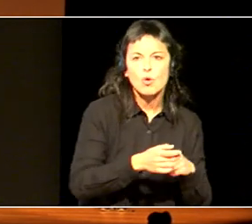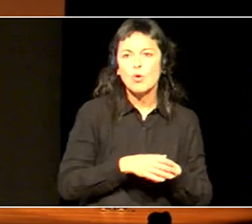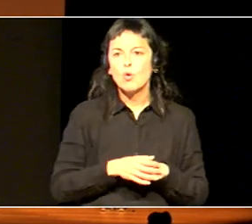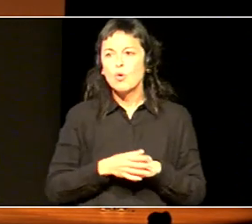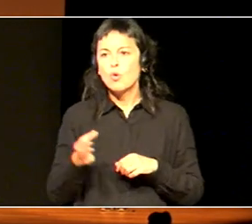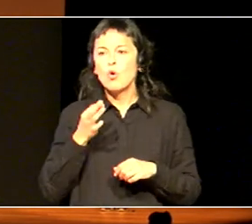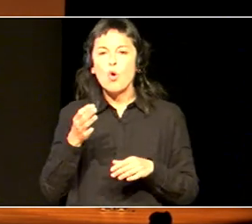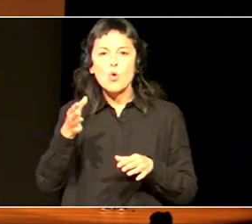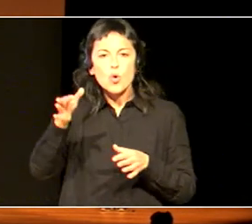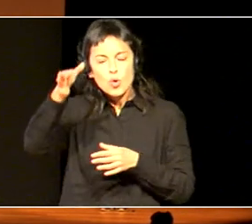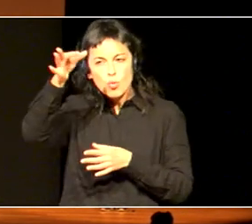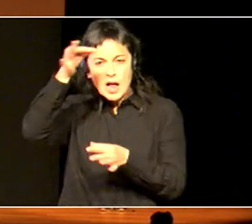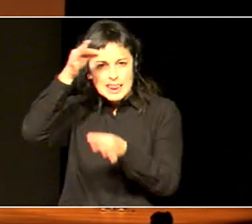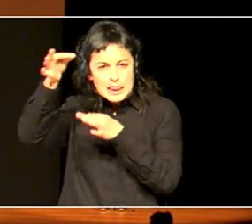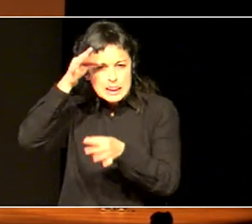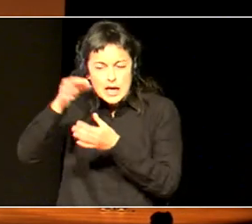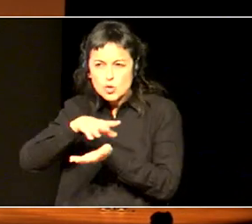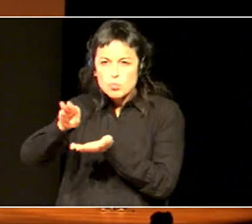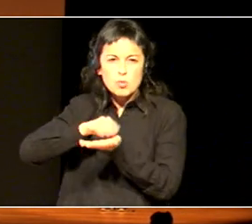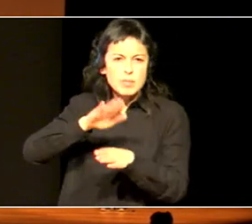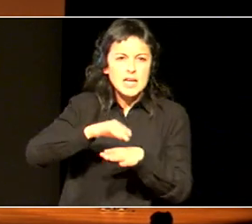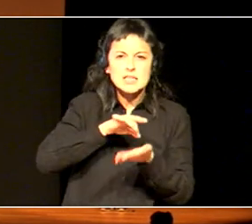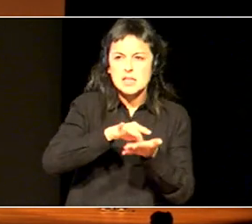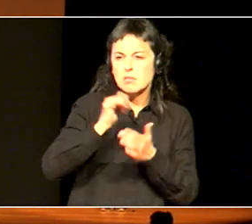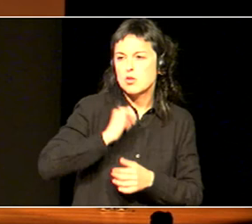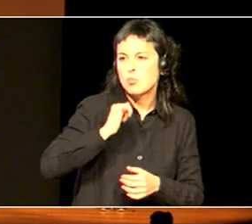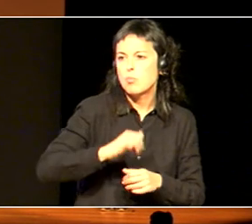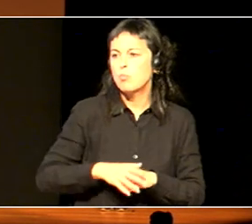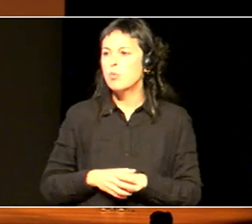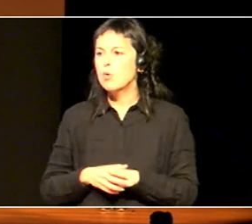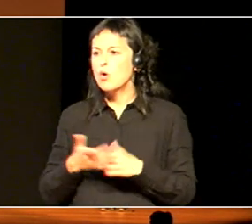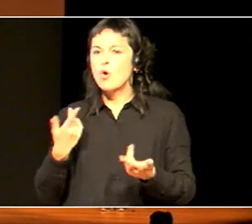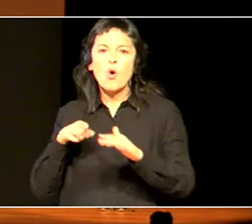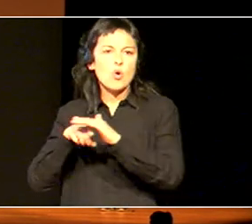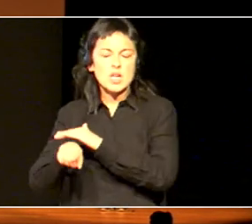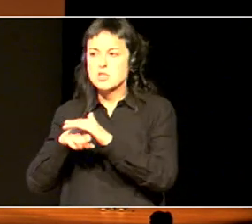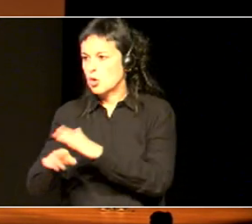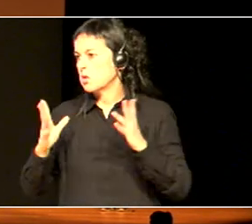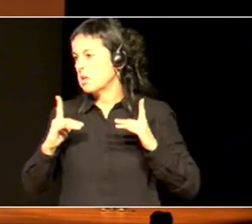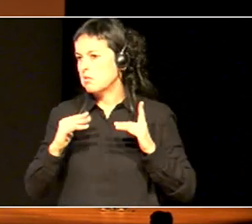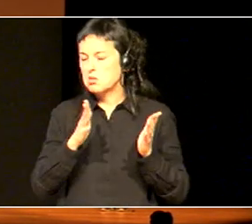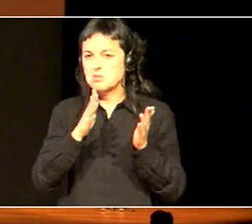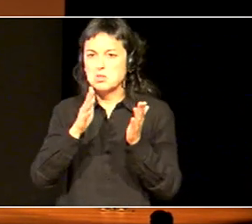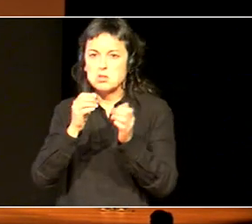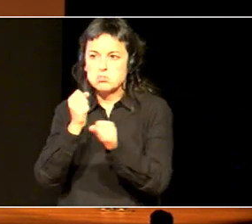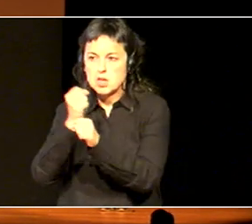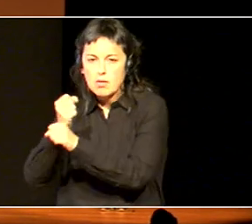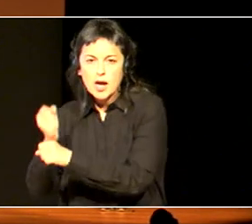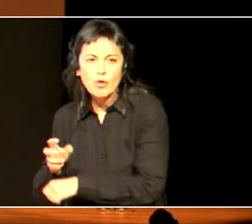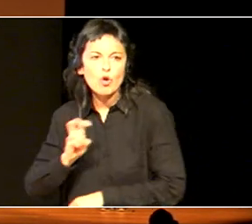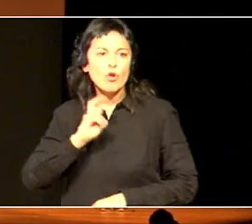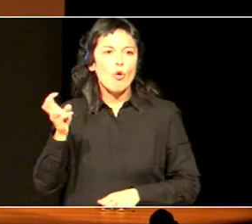introducción de datos para el servicio de cementerios, ayudas al Departamento de Función Pública, tanto en la gestión de vacaciones de otros trabajadores, como archivo